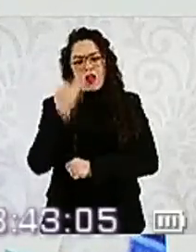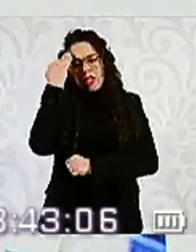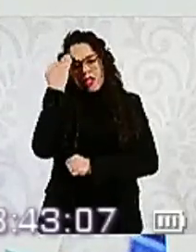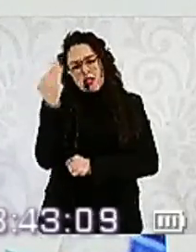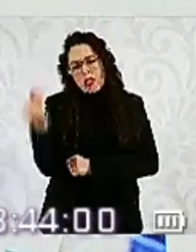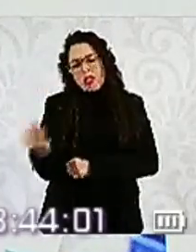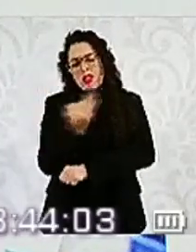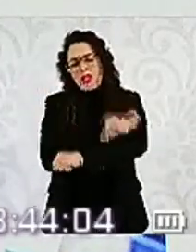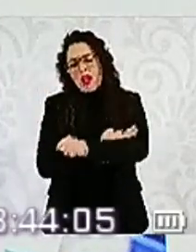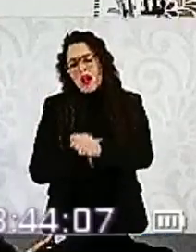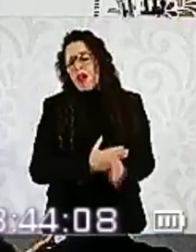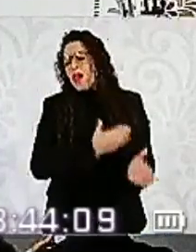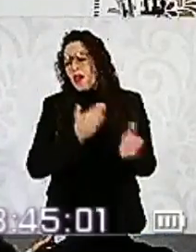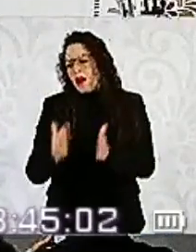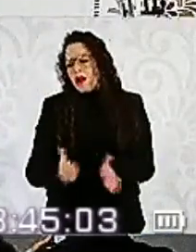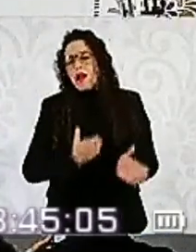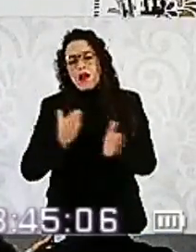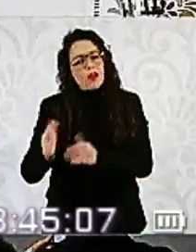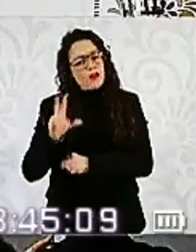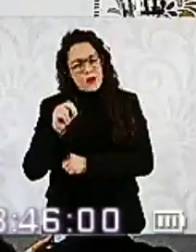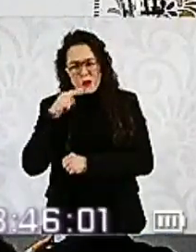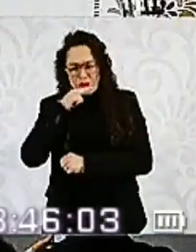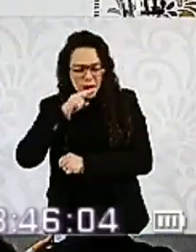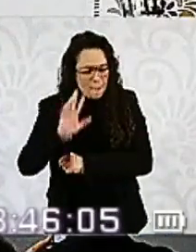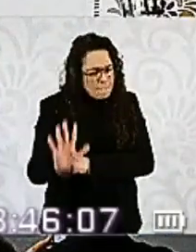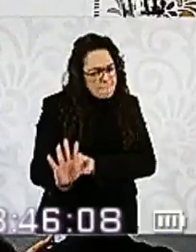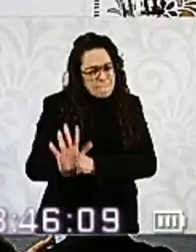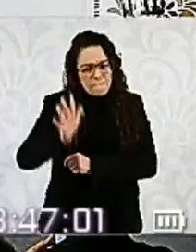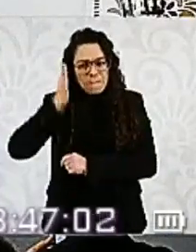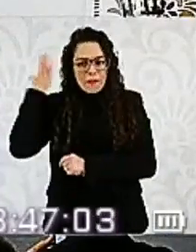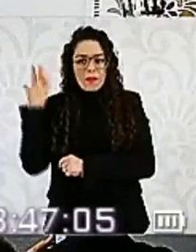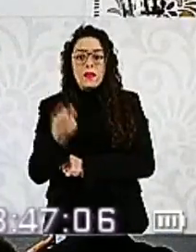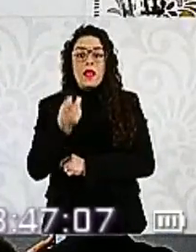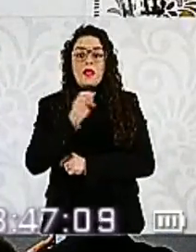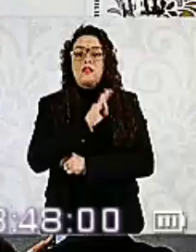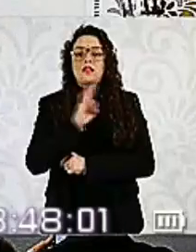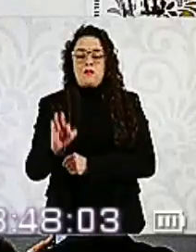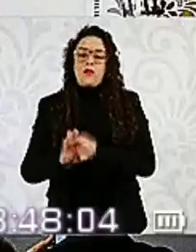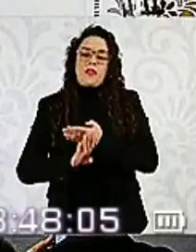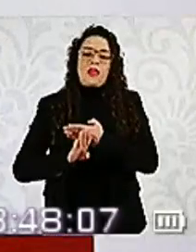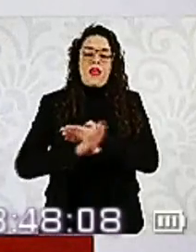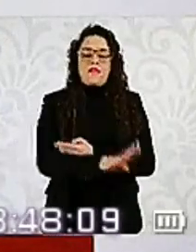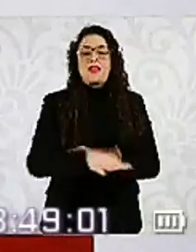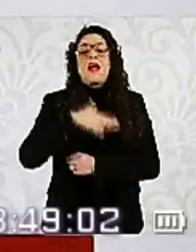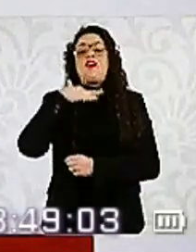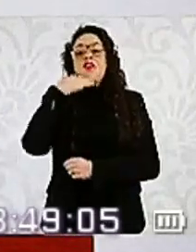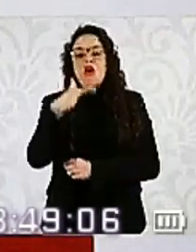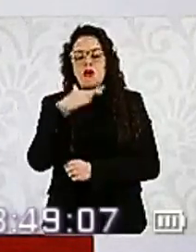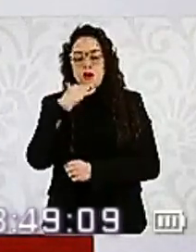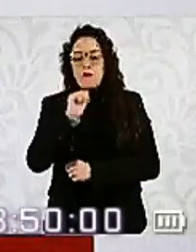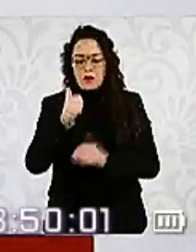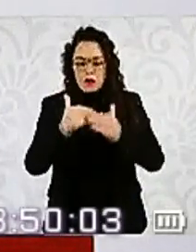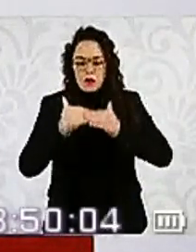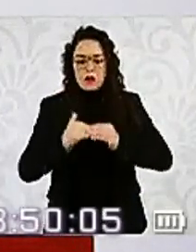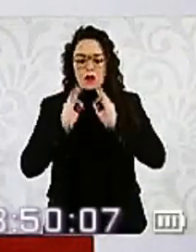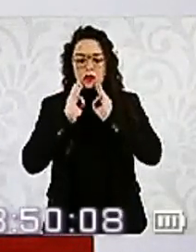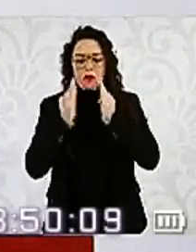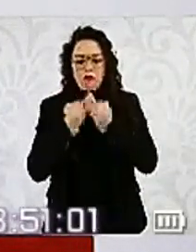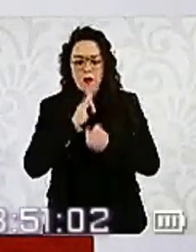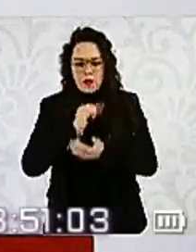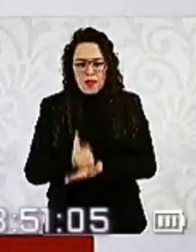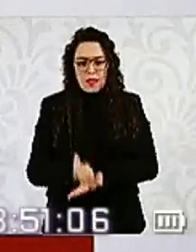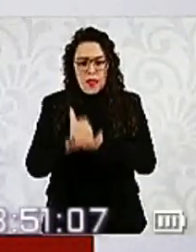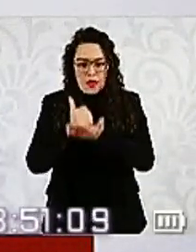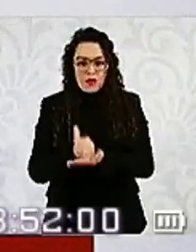y los hace menos proclives a la corrupción. Y lo que también va a ayudar, si nosotros tenemos una transparencia en